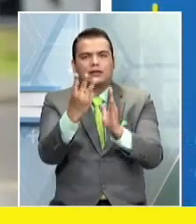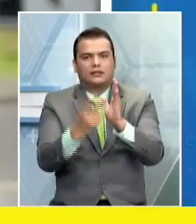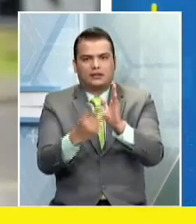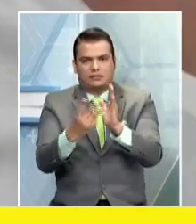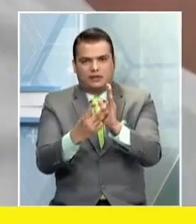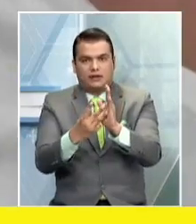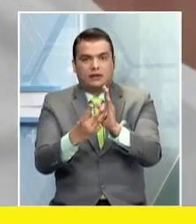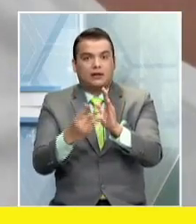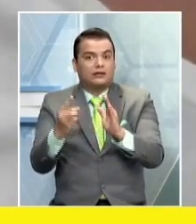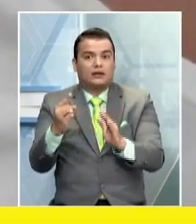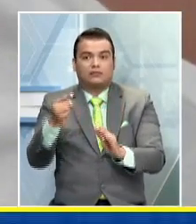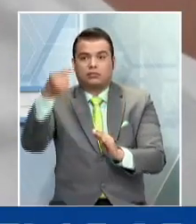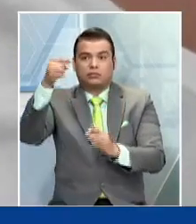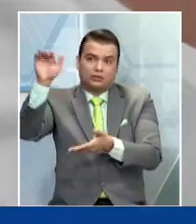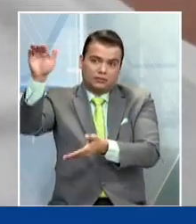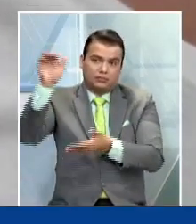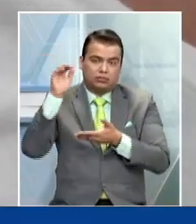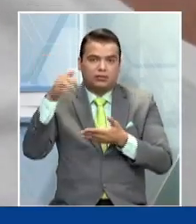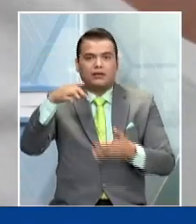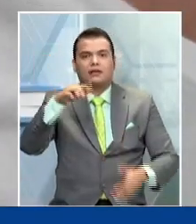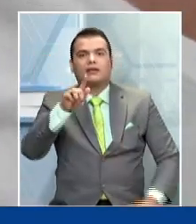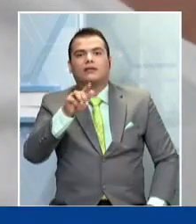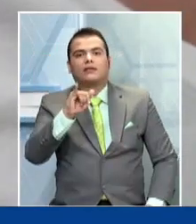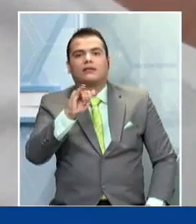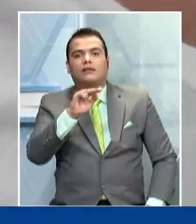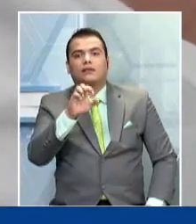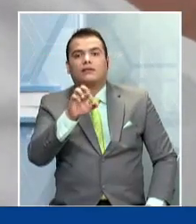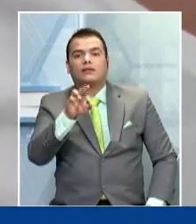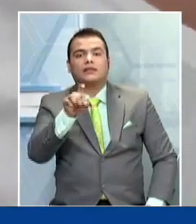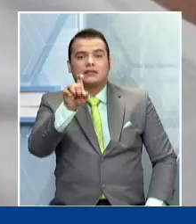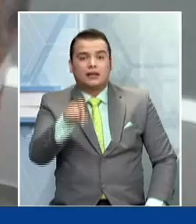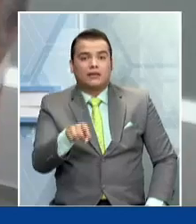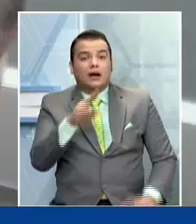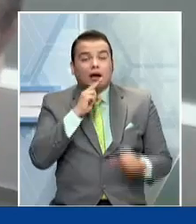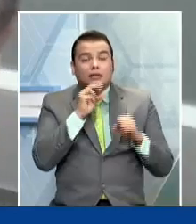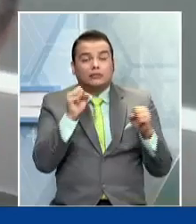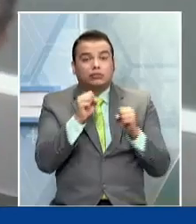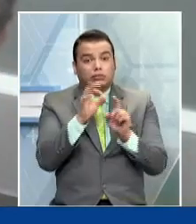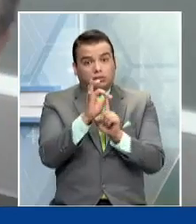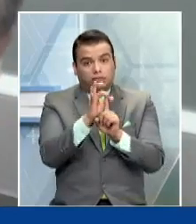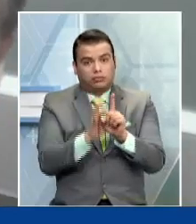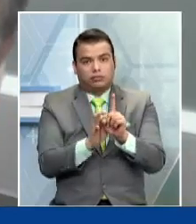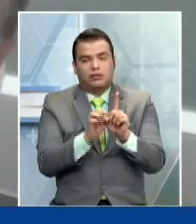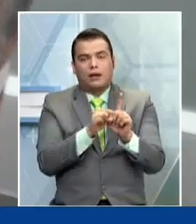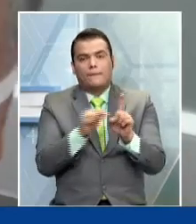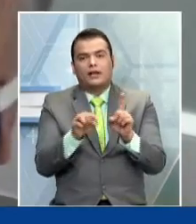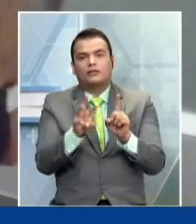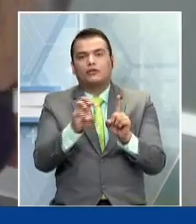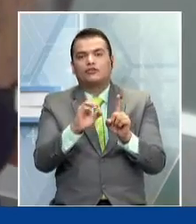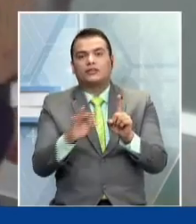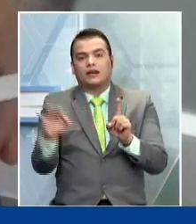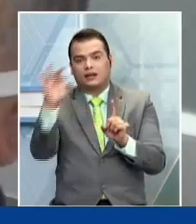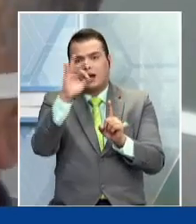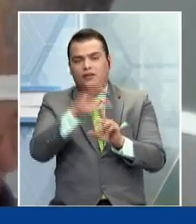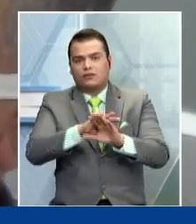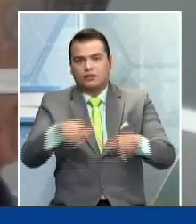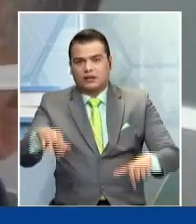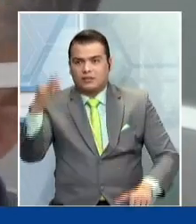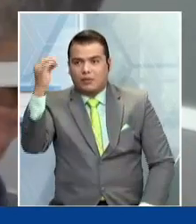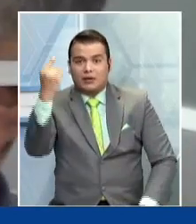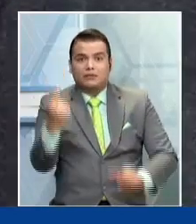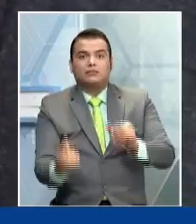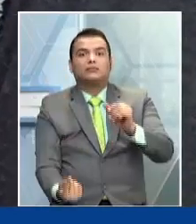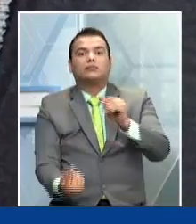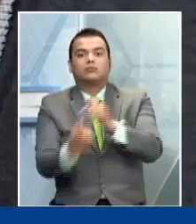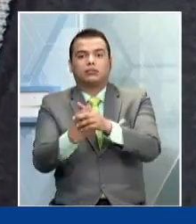las primeras que van a llegar a Colombia, que son las de Pfizer, requieren una congelación de hasta menos 80 grados bajo cero para que Palmira sea un nodo,